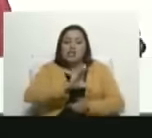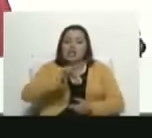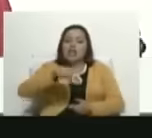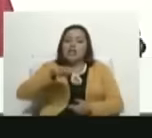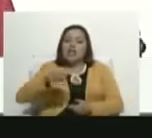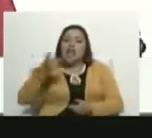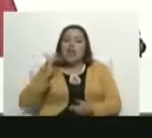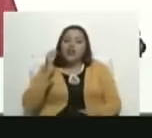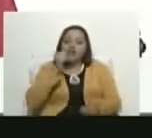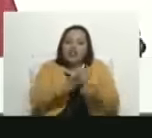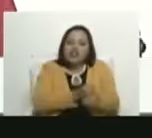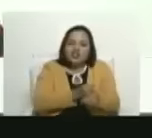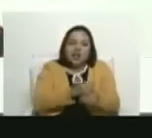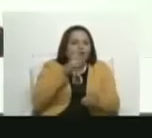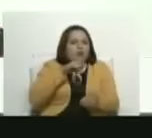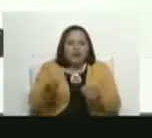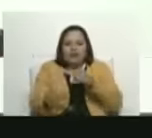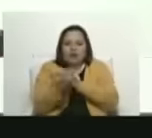que no hay trampa.